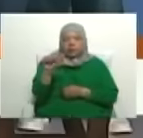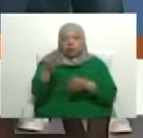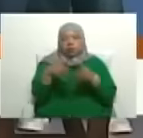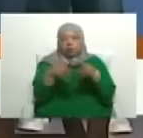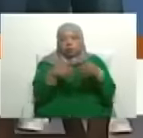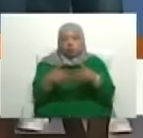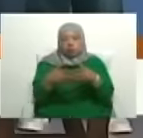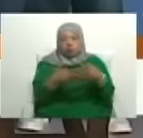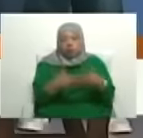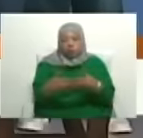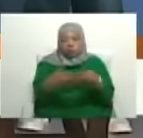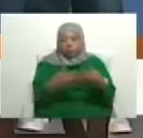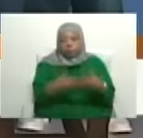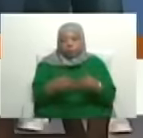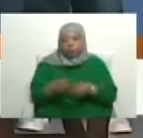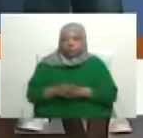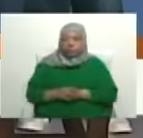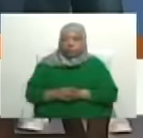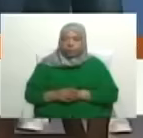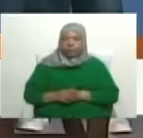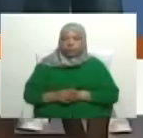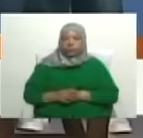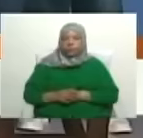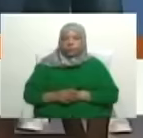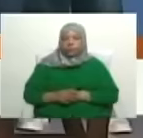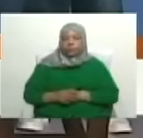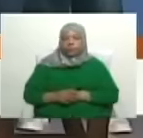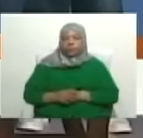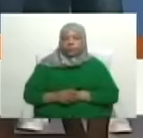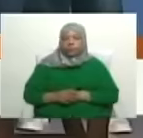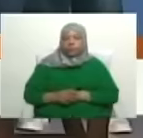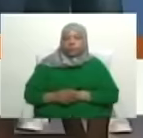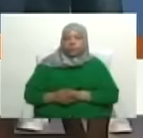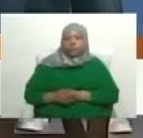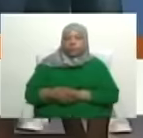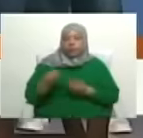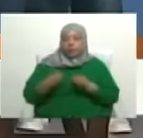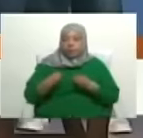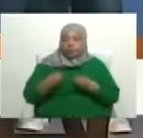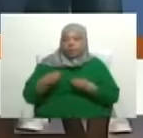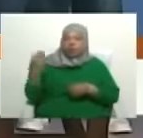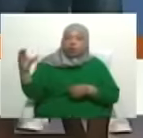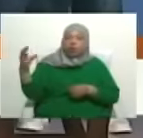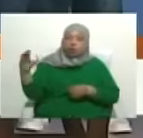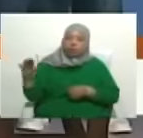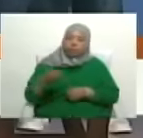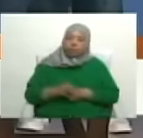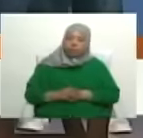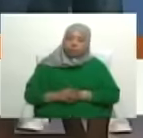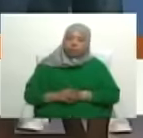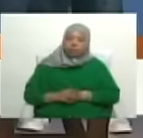de los Estados Unidos de América situados en territorio colombiano.